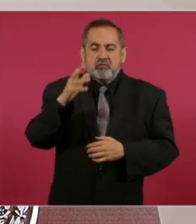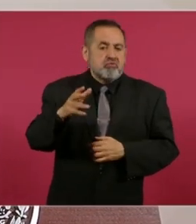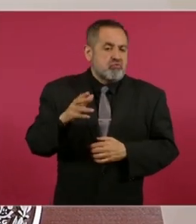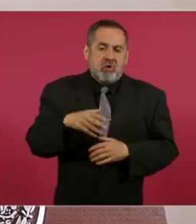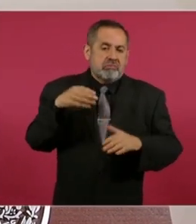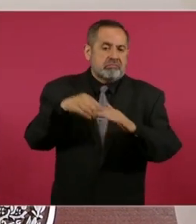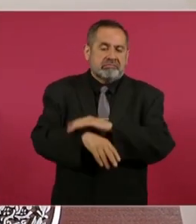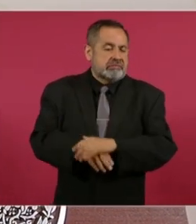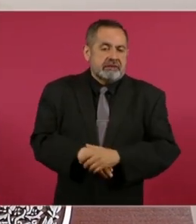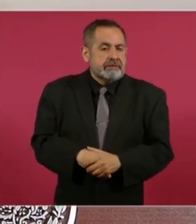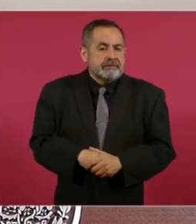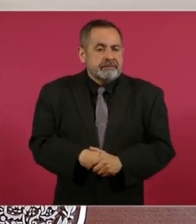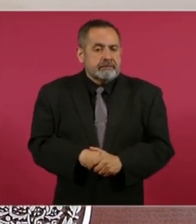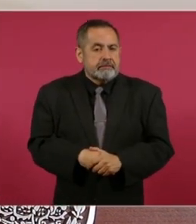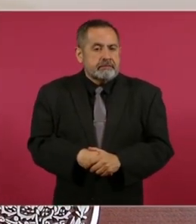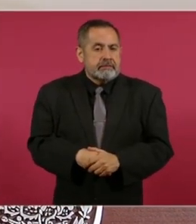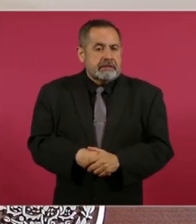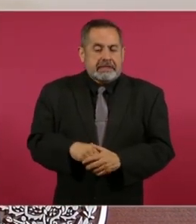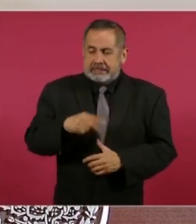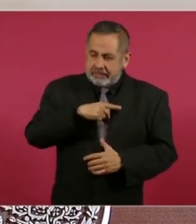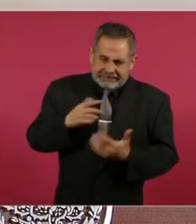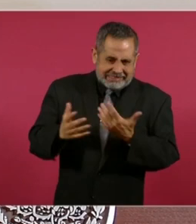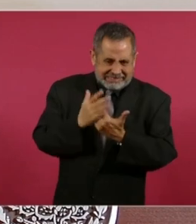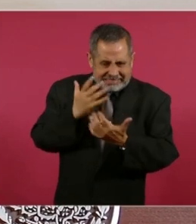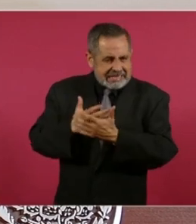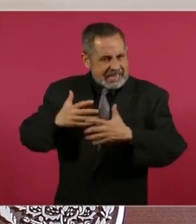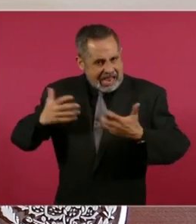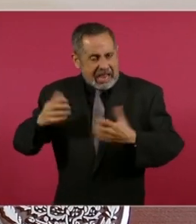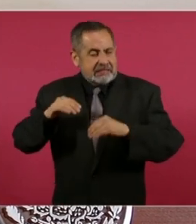Ningún país, ninguna nación puede prosperar